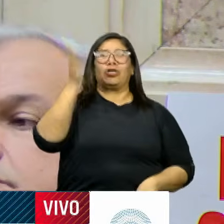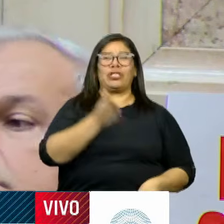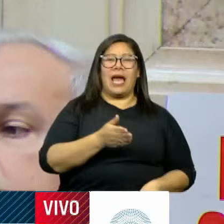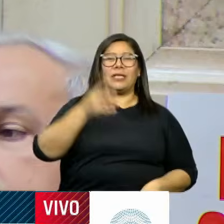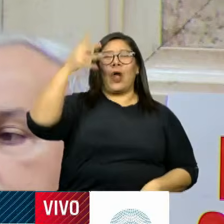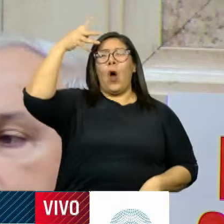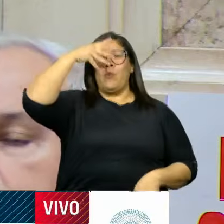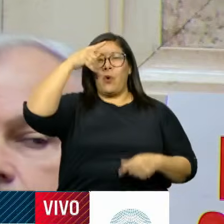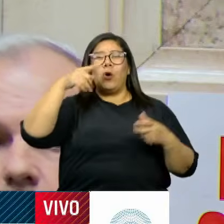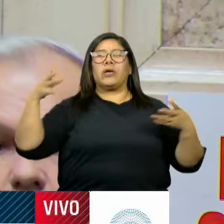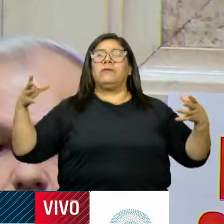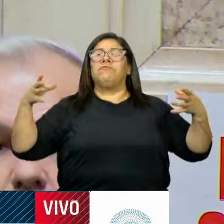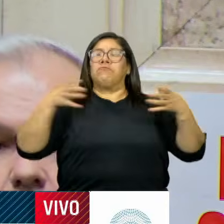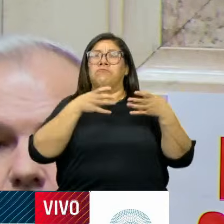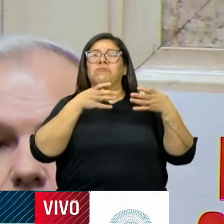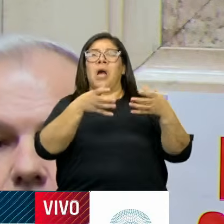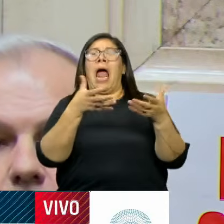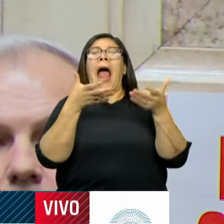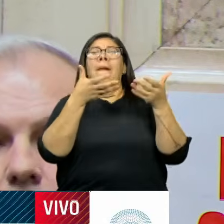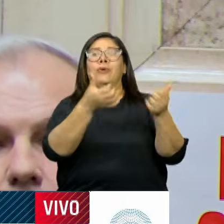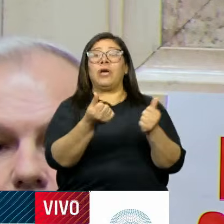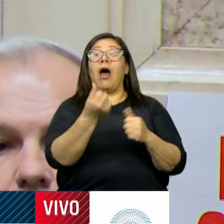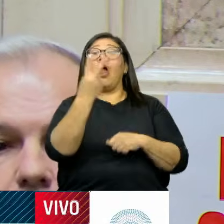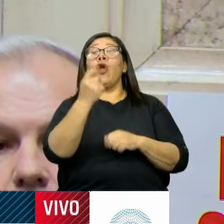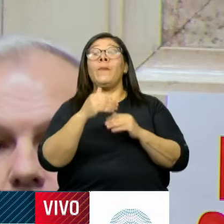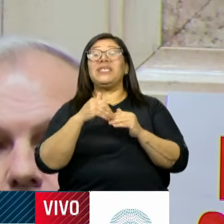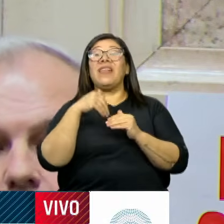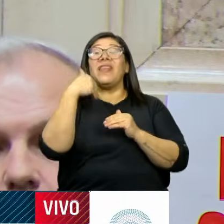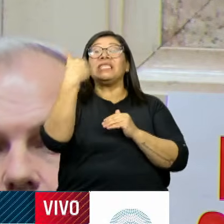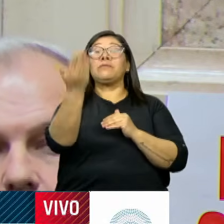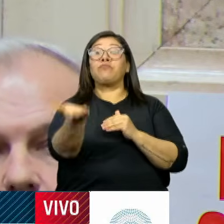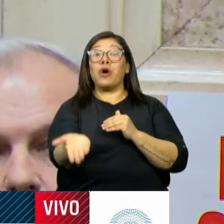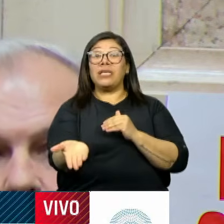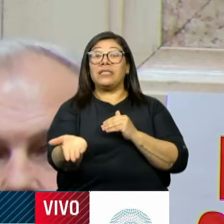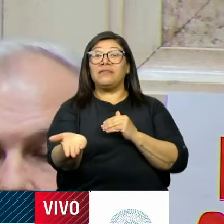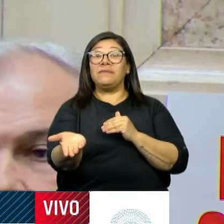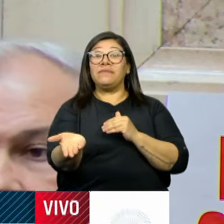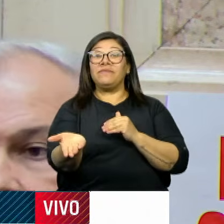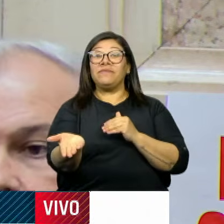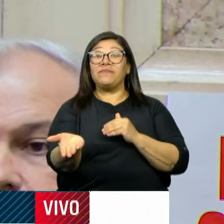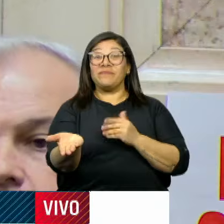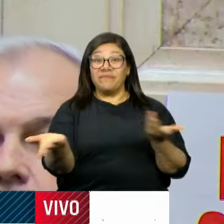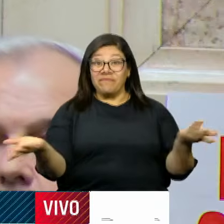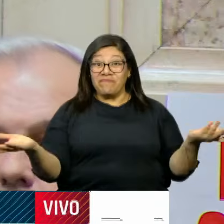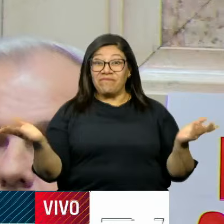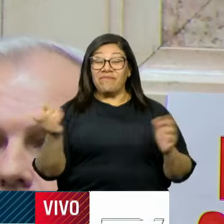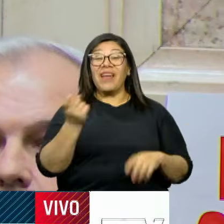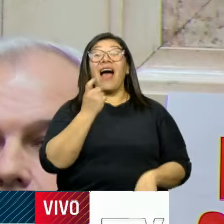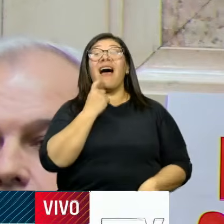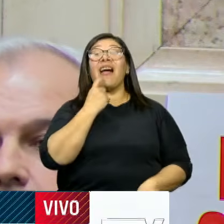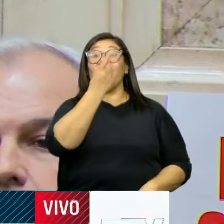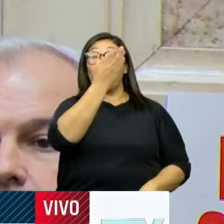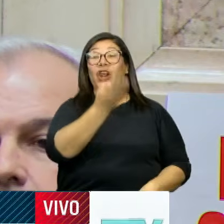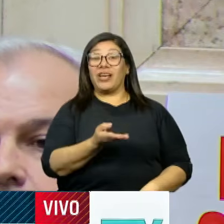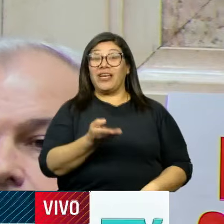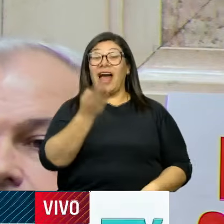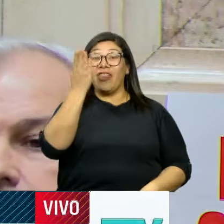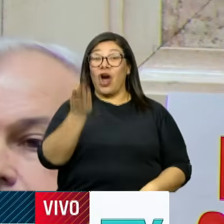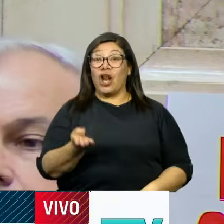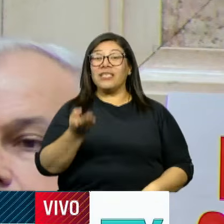a respaldarlo. Pero 2 meses después, solamente lo que sabe Adorni y